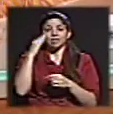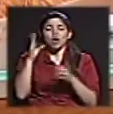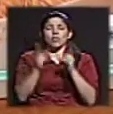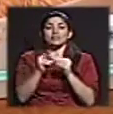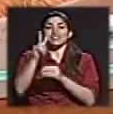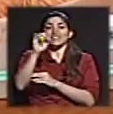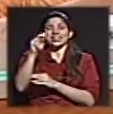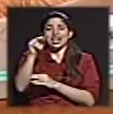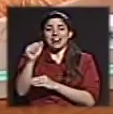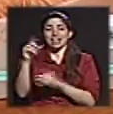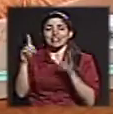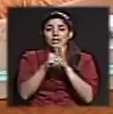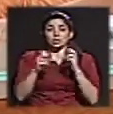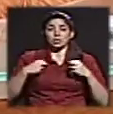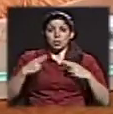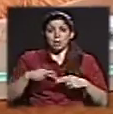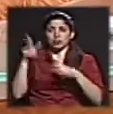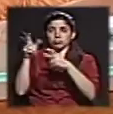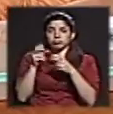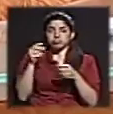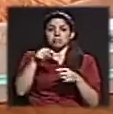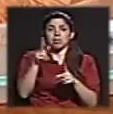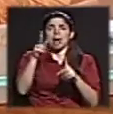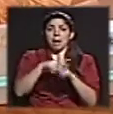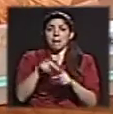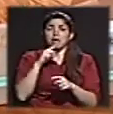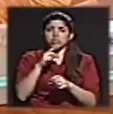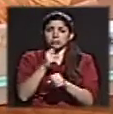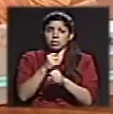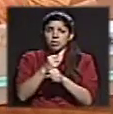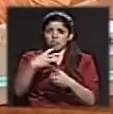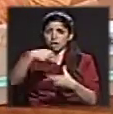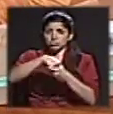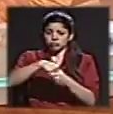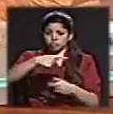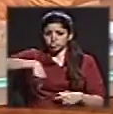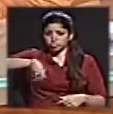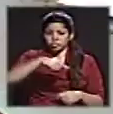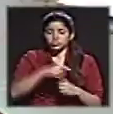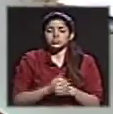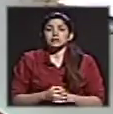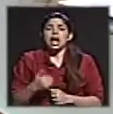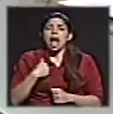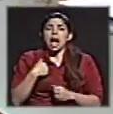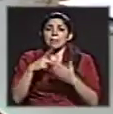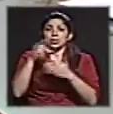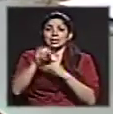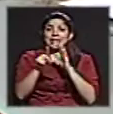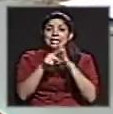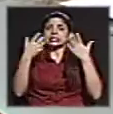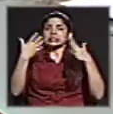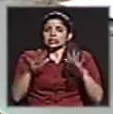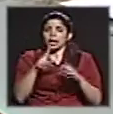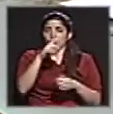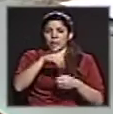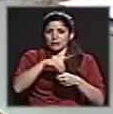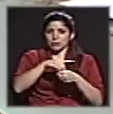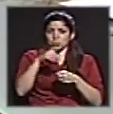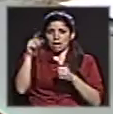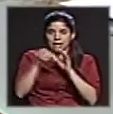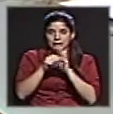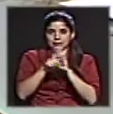Humanos, y que está trabajando ahí, ciertamente. Hay un proyecto de ley presentado por una diputada en la